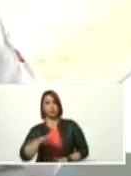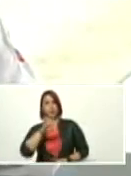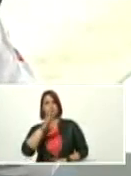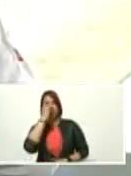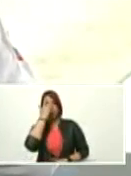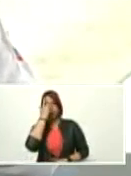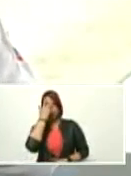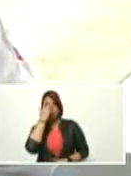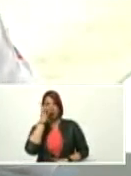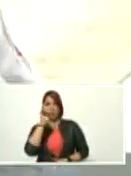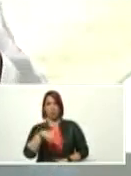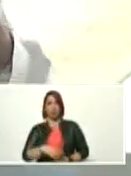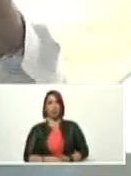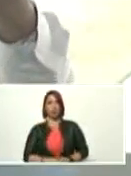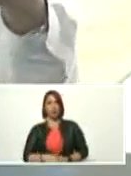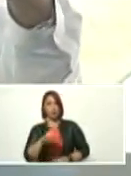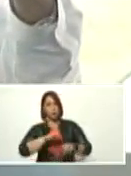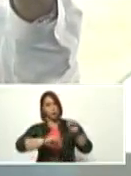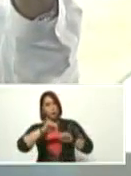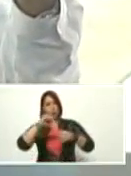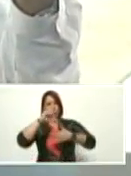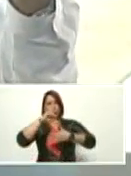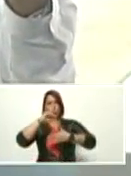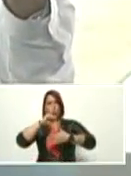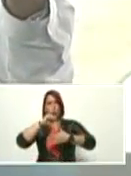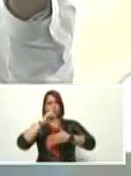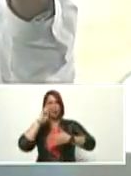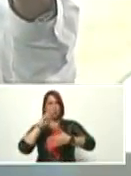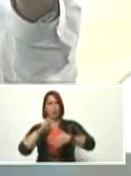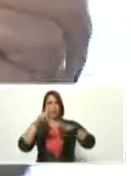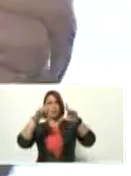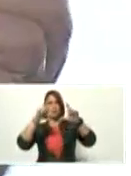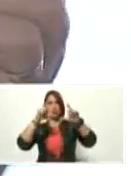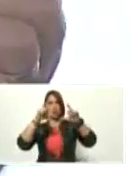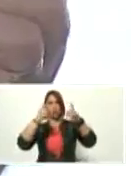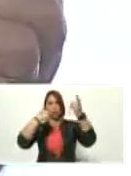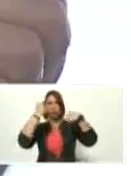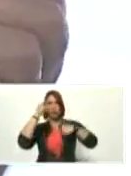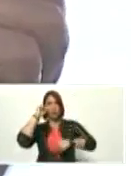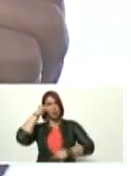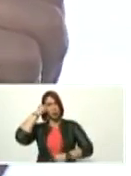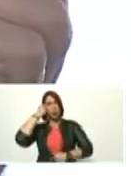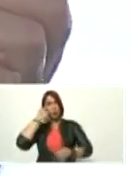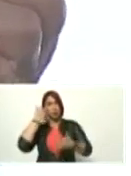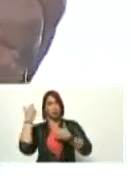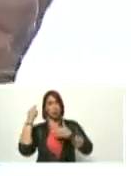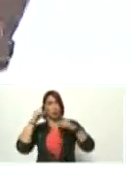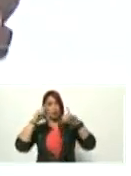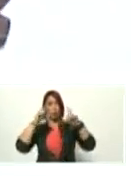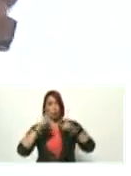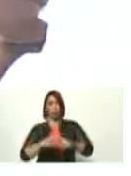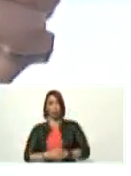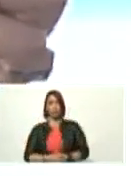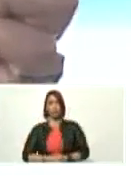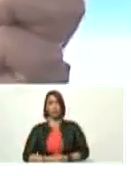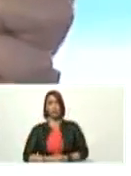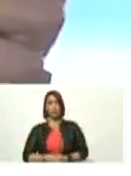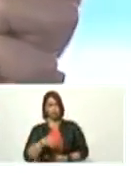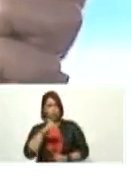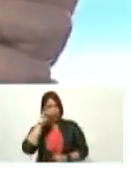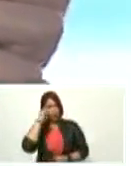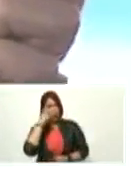4F, la rebelión del sur. Y esta foto del comandante Chávez, recuerdo esta foto. ¿Te recuerdas, Silvia?